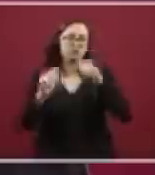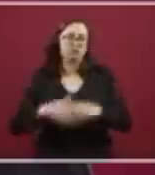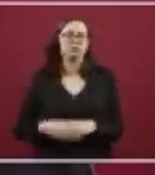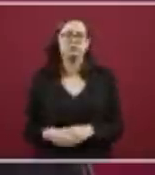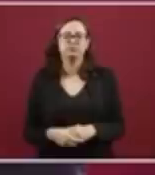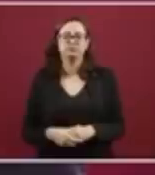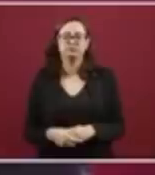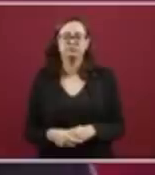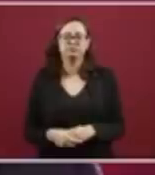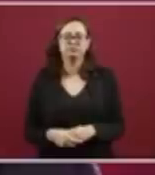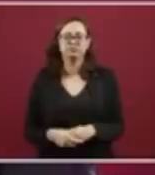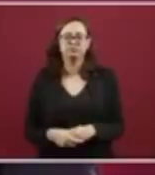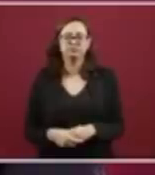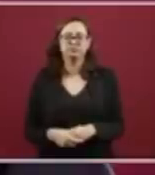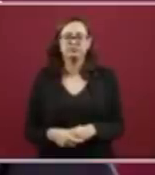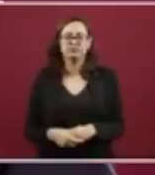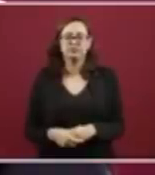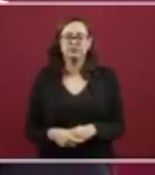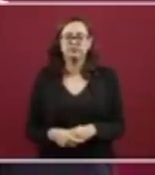No es